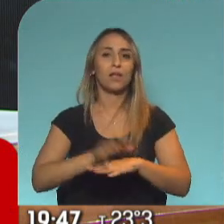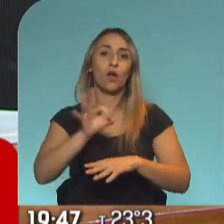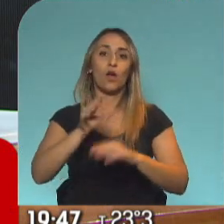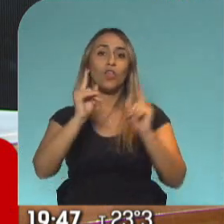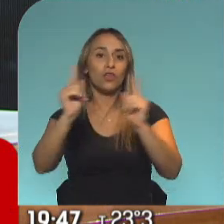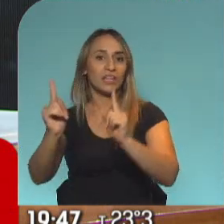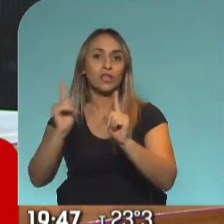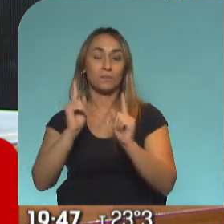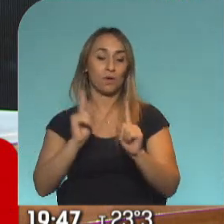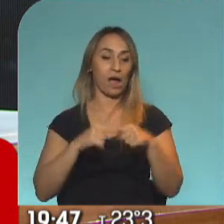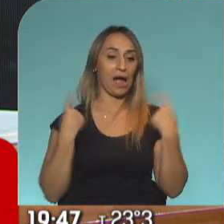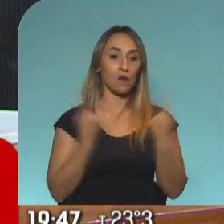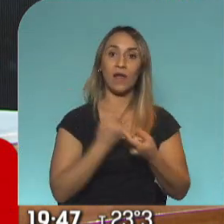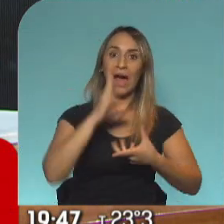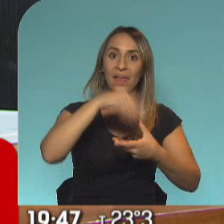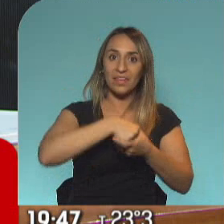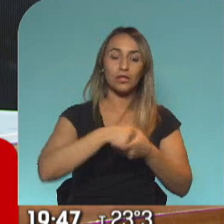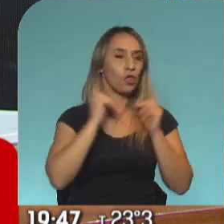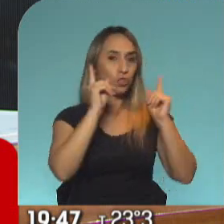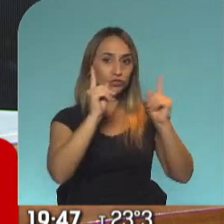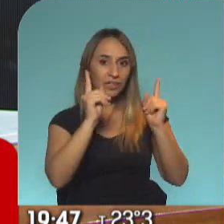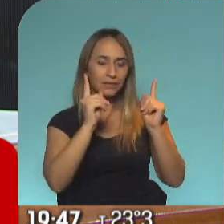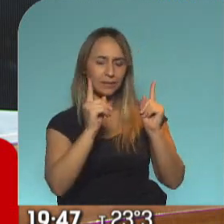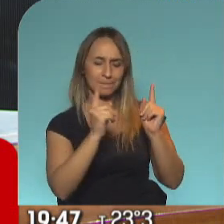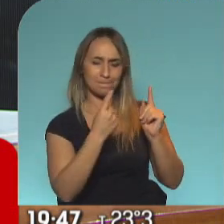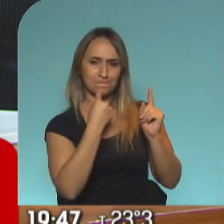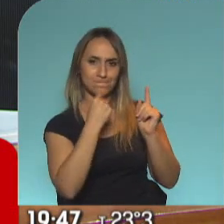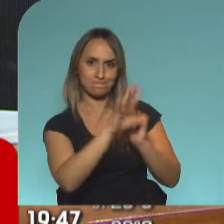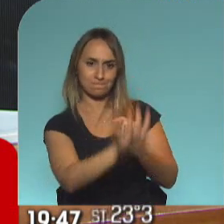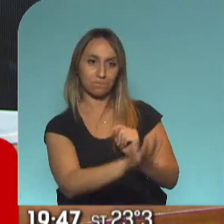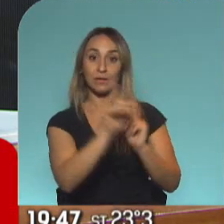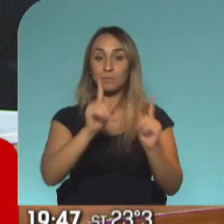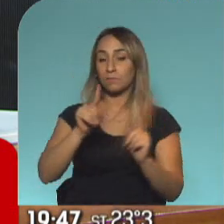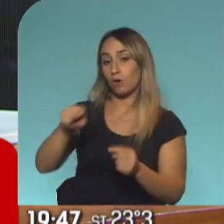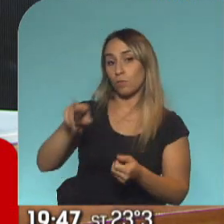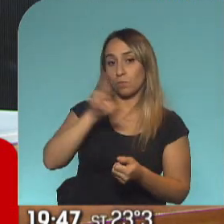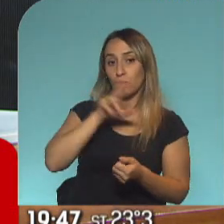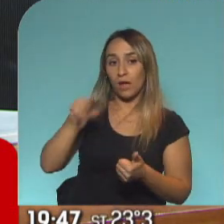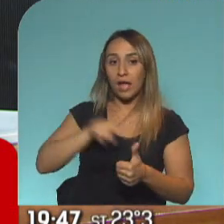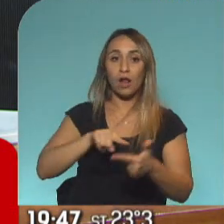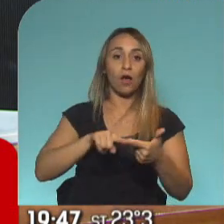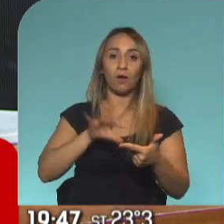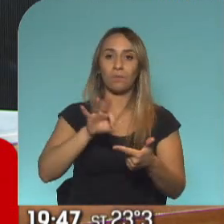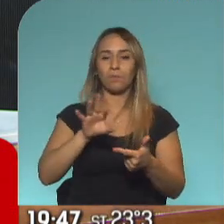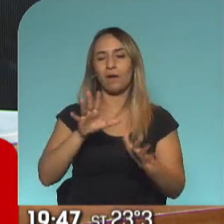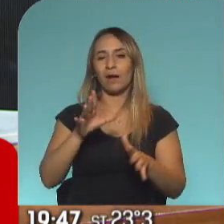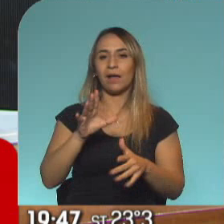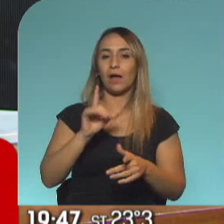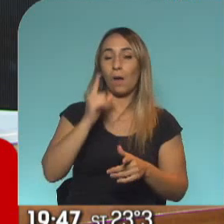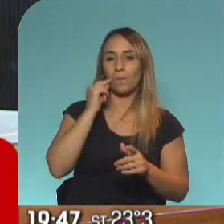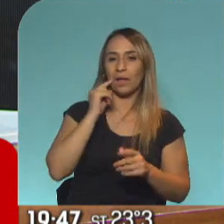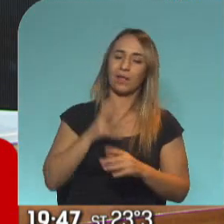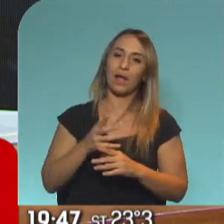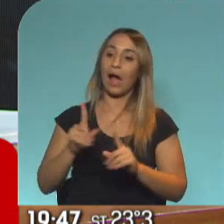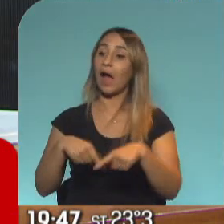aula también, cuando ocurren situaciones que pueden causar alguna sospecha. En el caso de Maylin, como en tantos otros, el abusador la retiraba del aula porque tenía ese